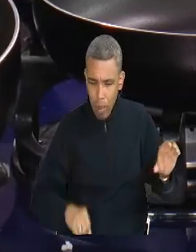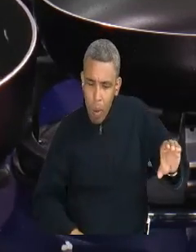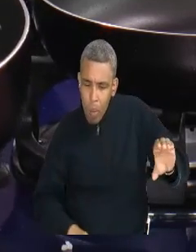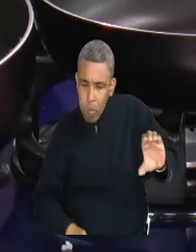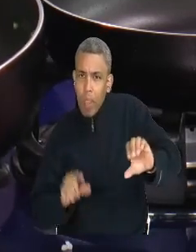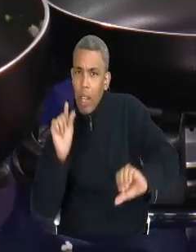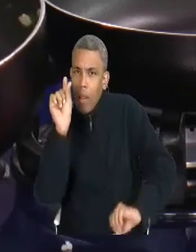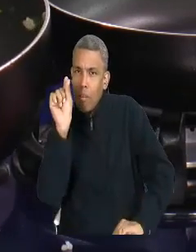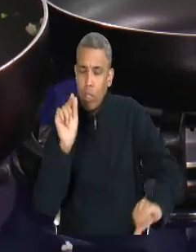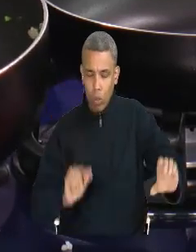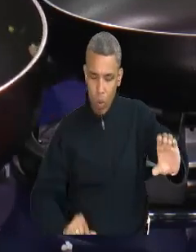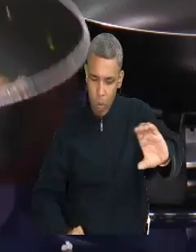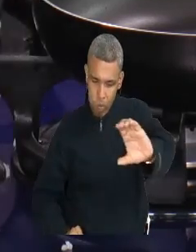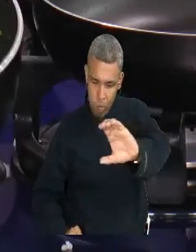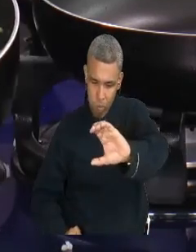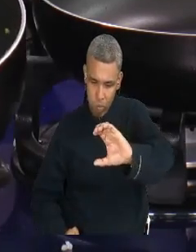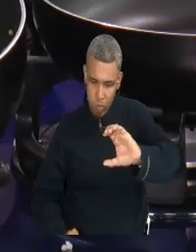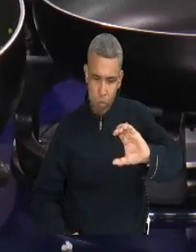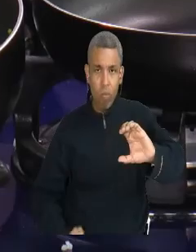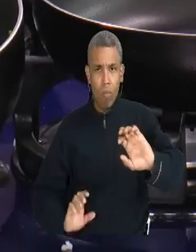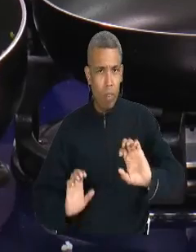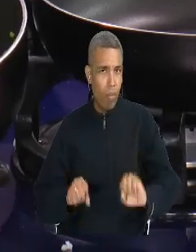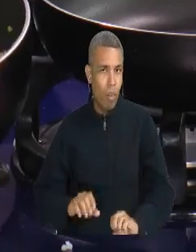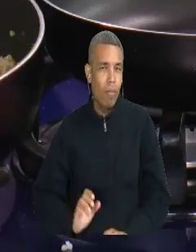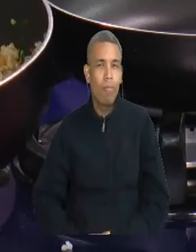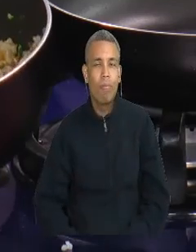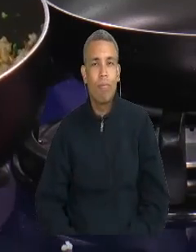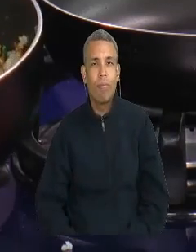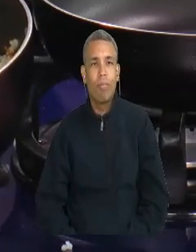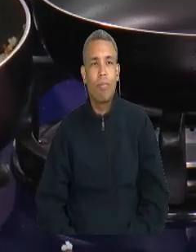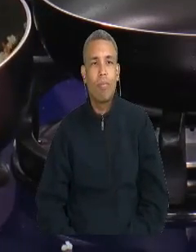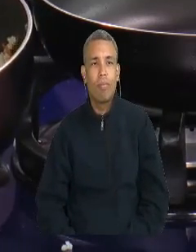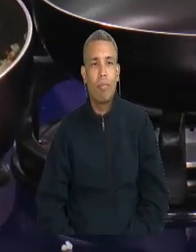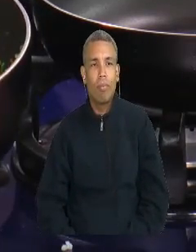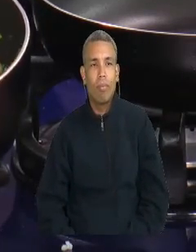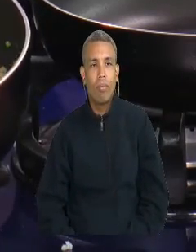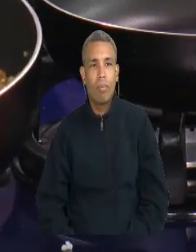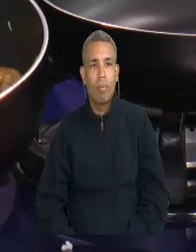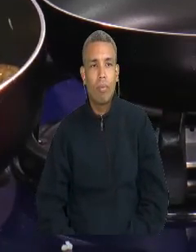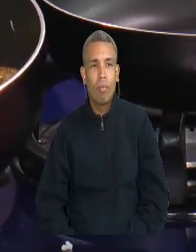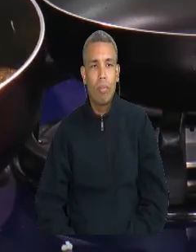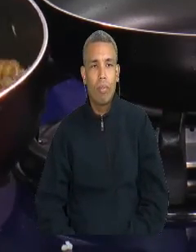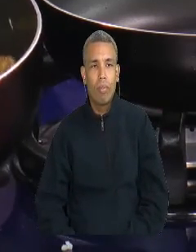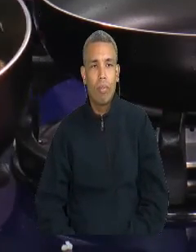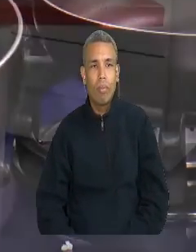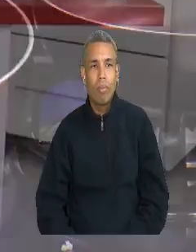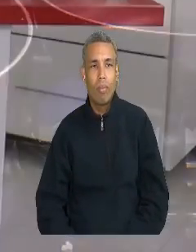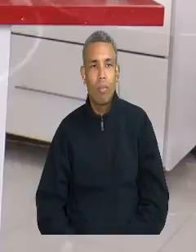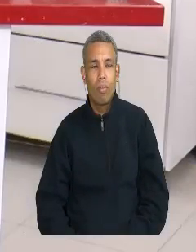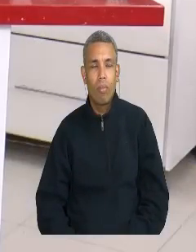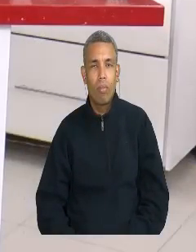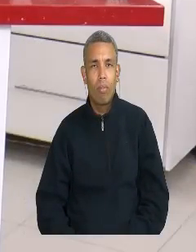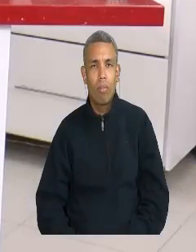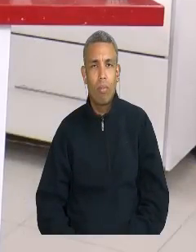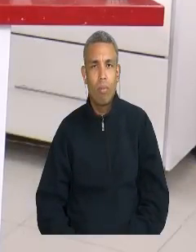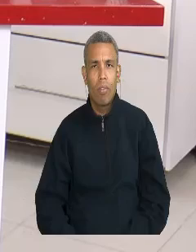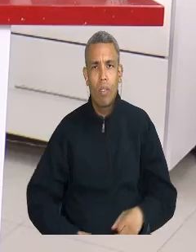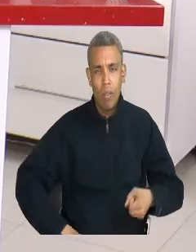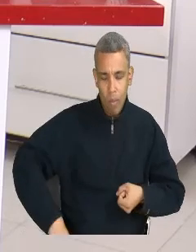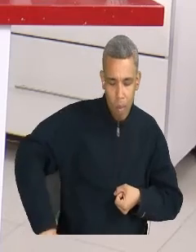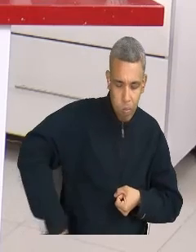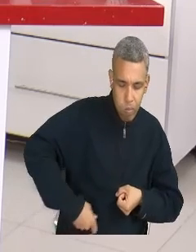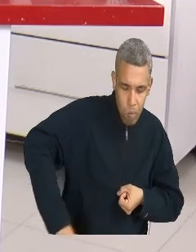Entonces, mientras nuestro arroz se va acá sazonando, dando sabor, consistencia, si quiere vamos